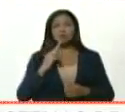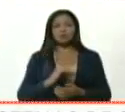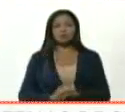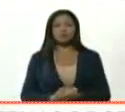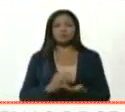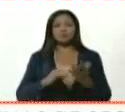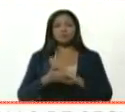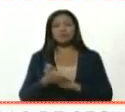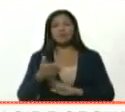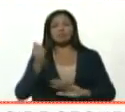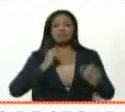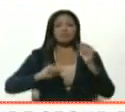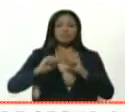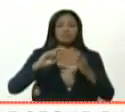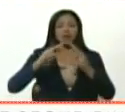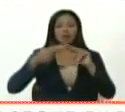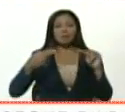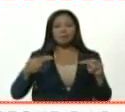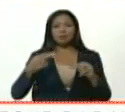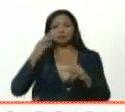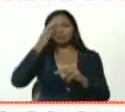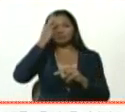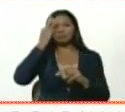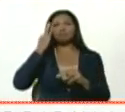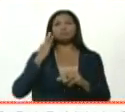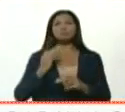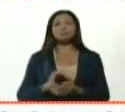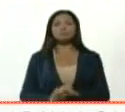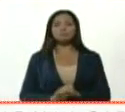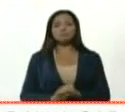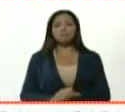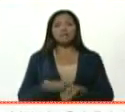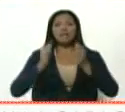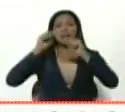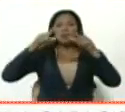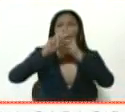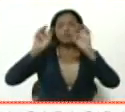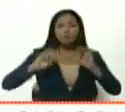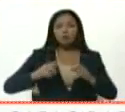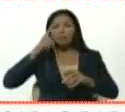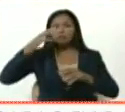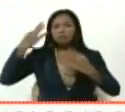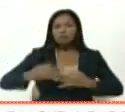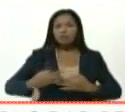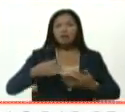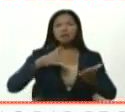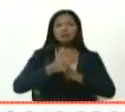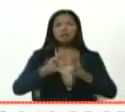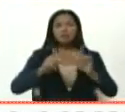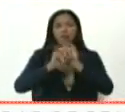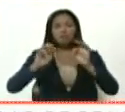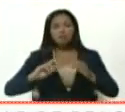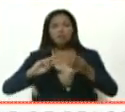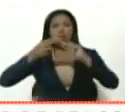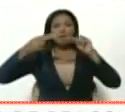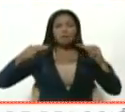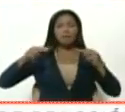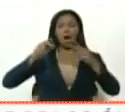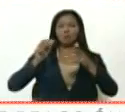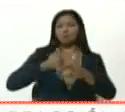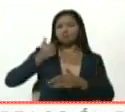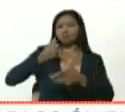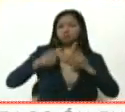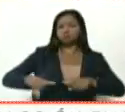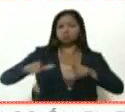para defender la paz y para ganar, asegurar y garantizar la paz en